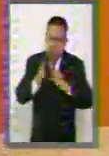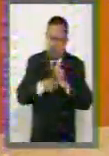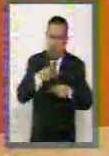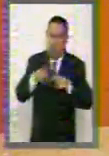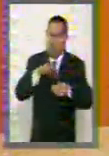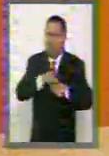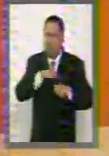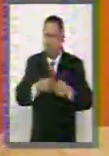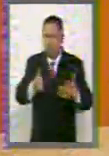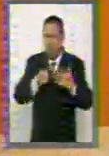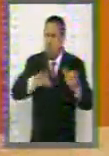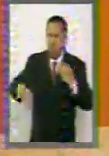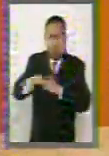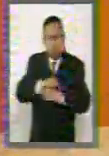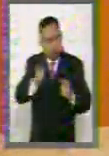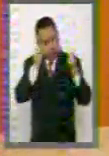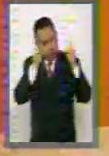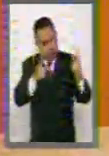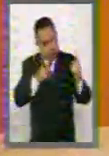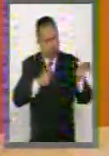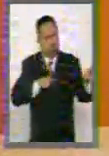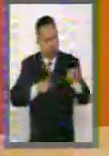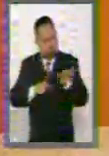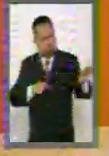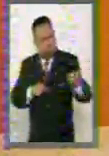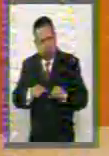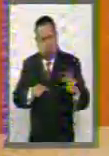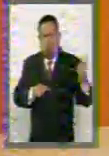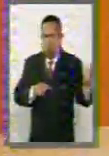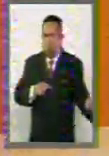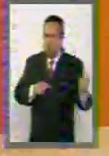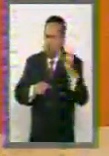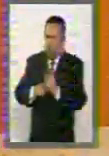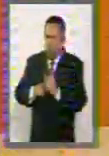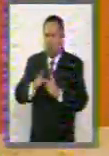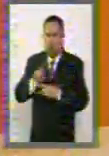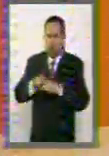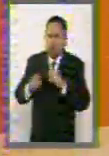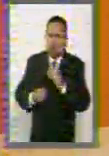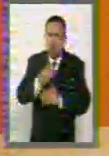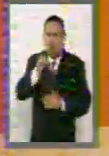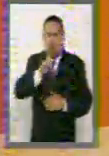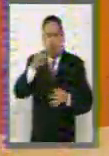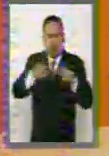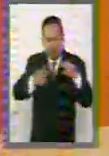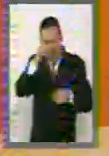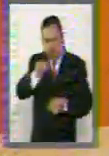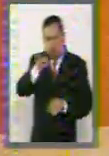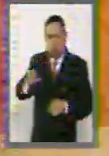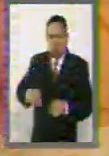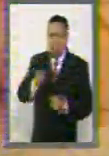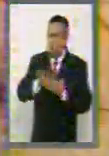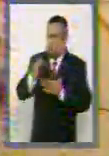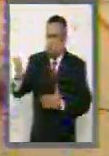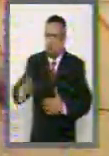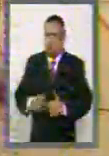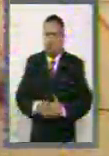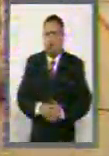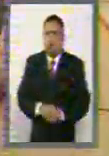todos admiremos y elijamos a dos nuevas ministras de la Corte. Muchas gracias.